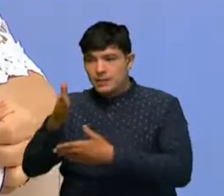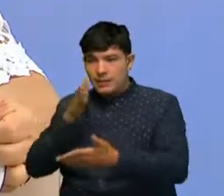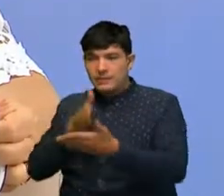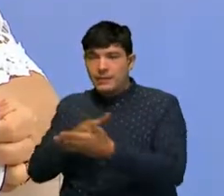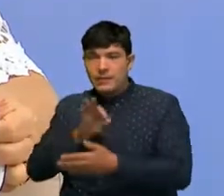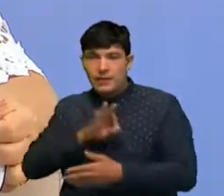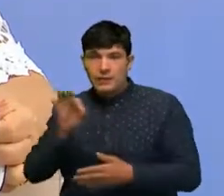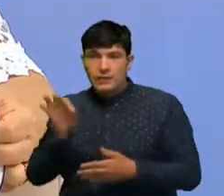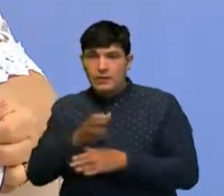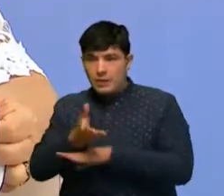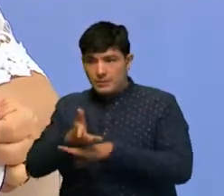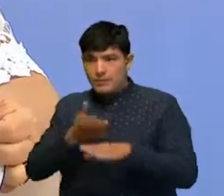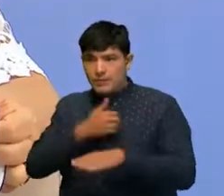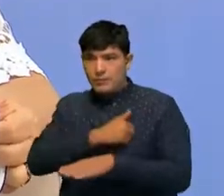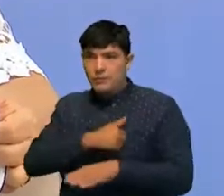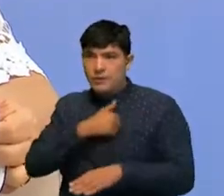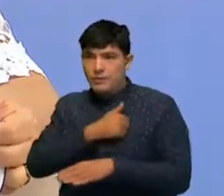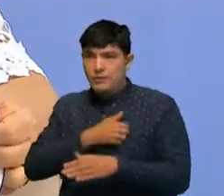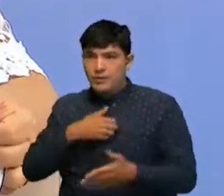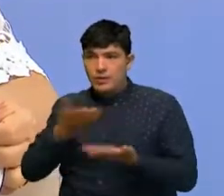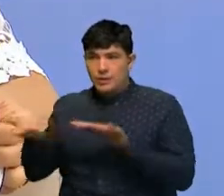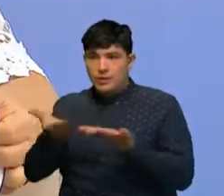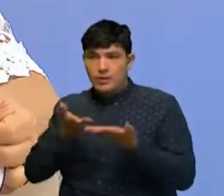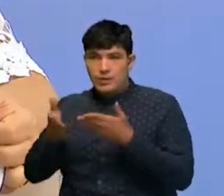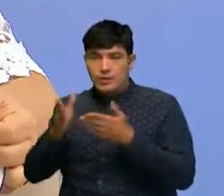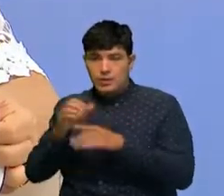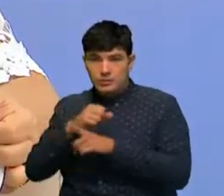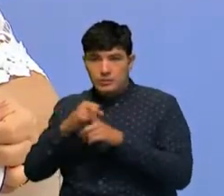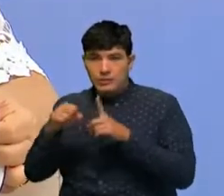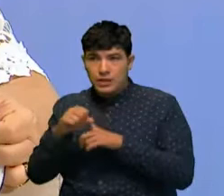requiera para reclamar sus prestaciones sociales, porque